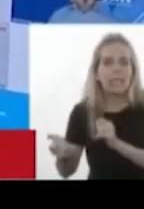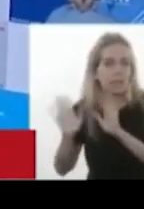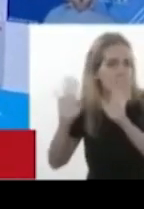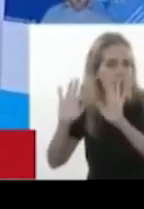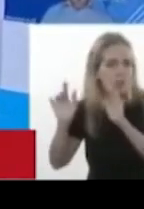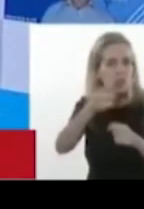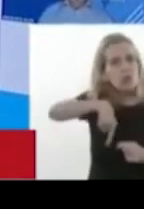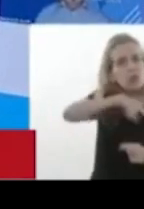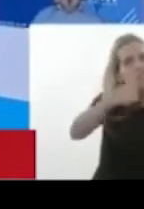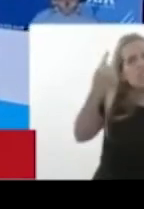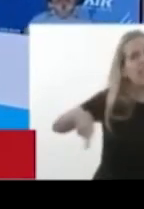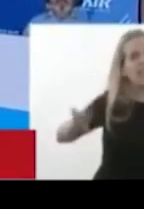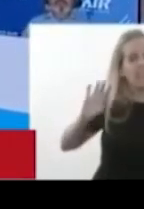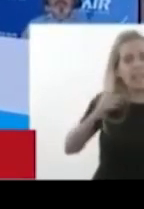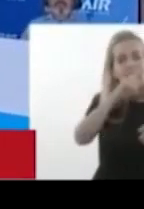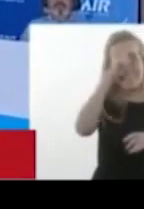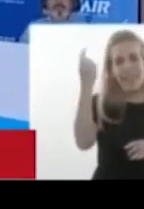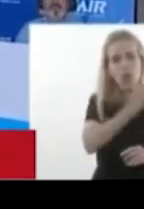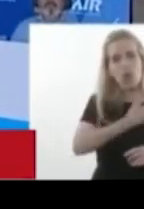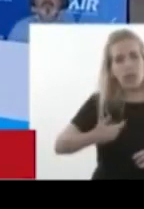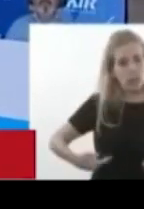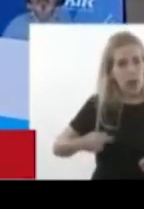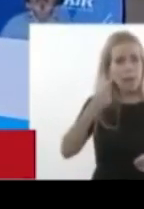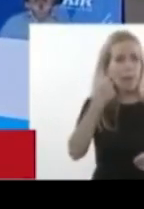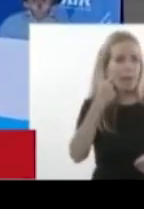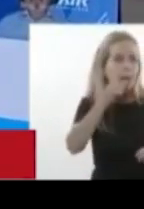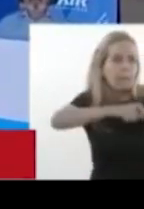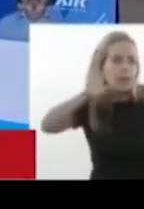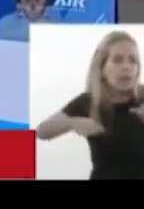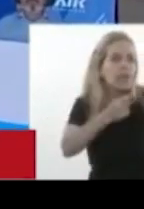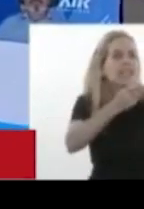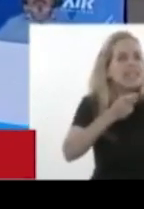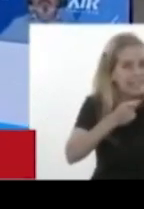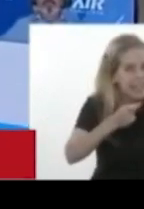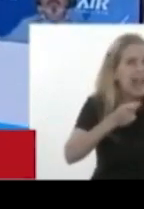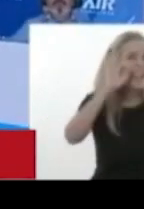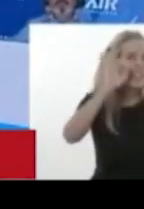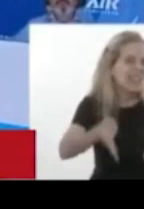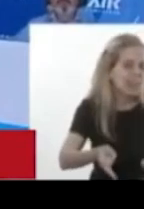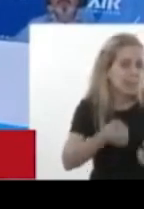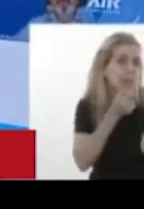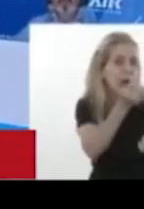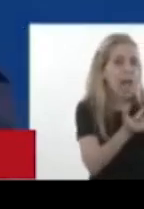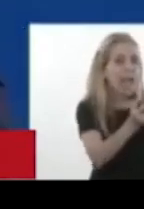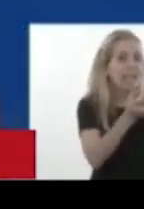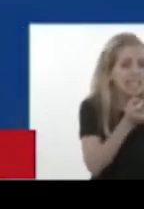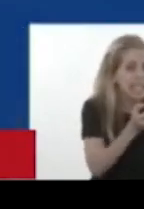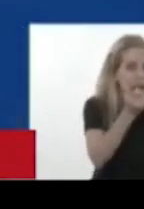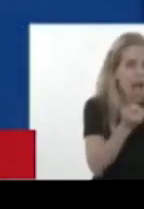nosotros llevamos conectividad donde hay una necesidad, porque donde hay una necesidad hay un derecho.